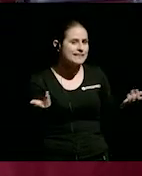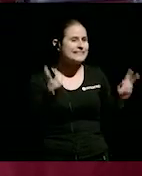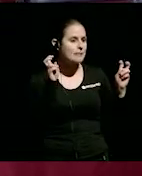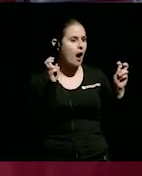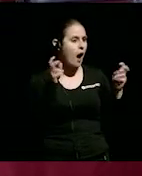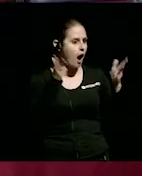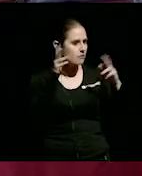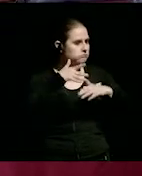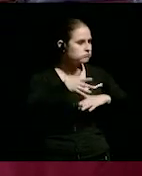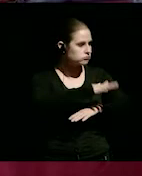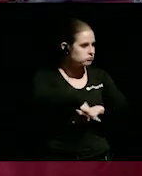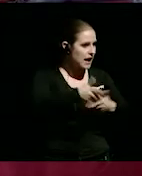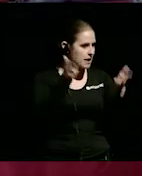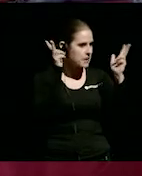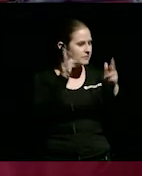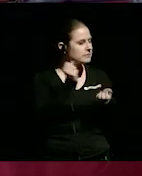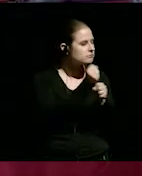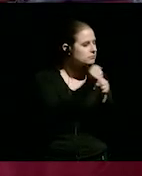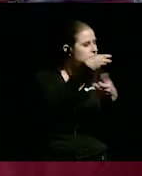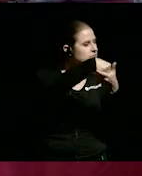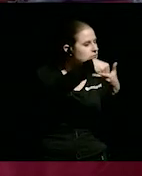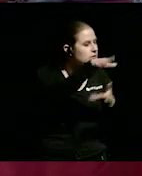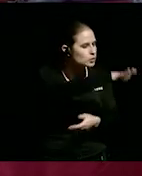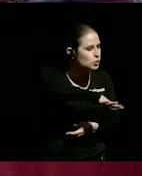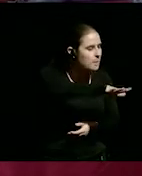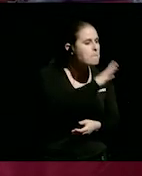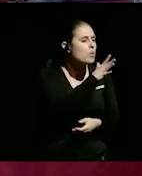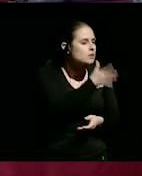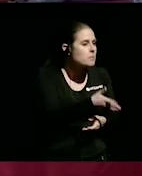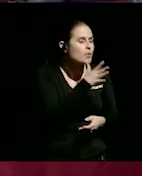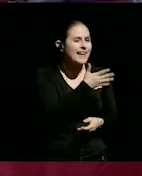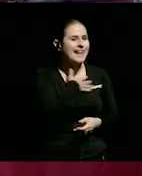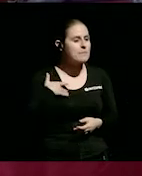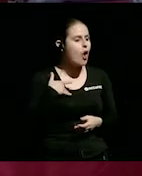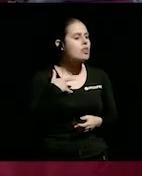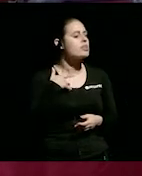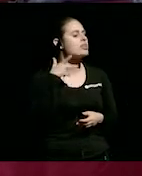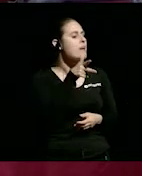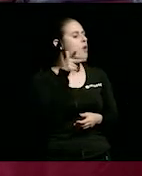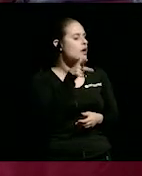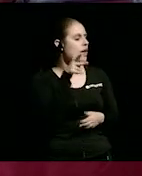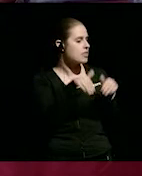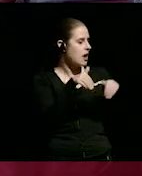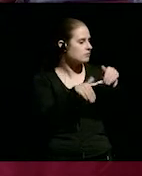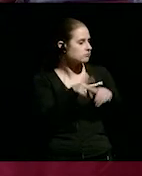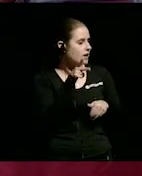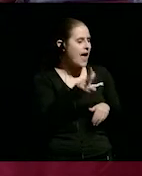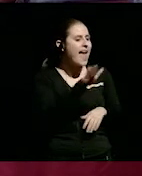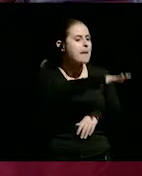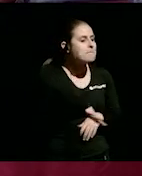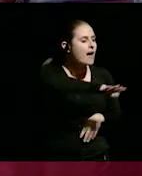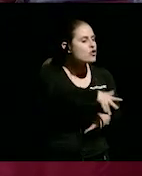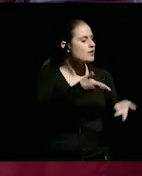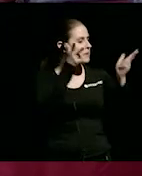amplias audiencias, es porque es una especie de una democracia. Creamos un espacio abierto al aire libre donde todos pueden